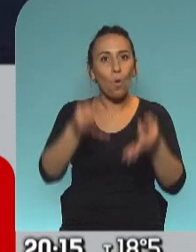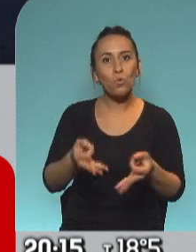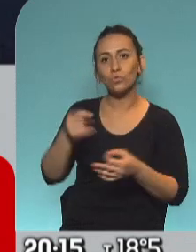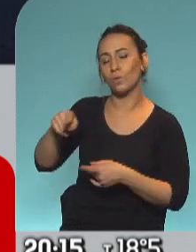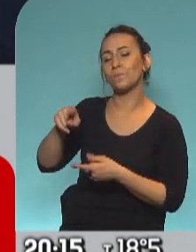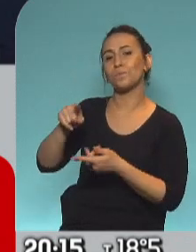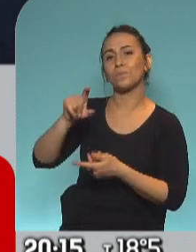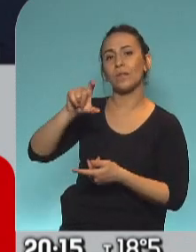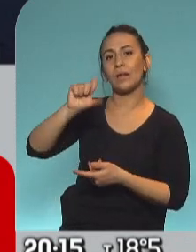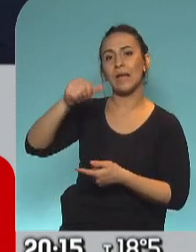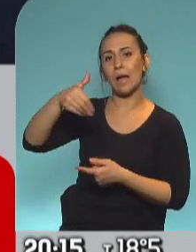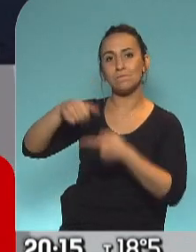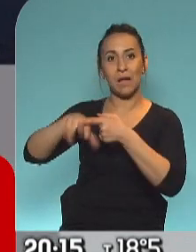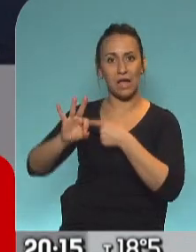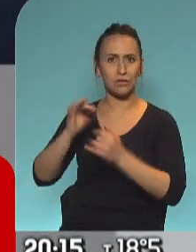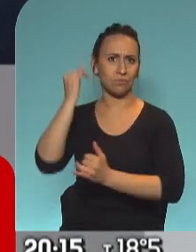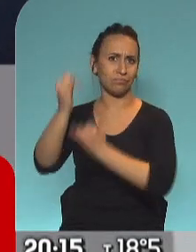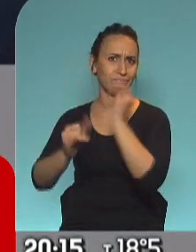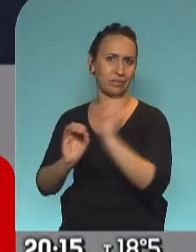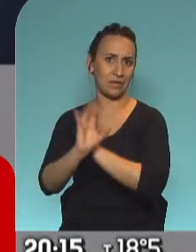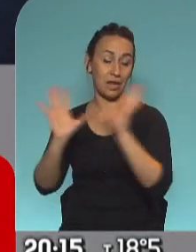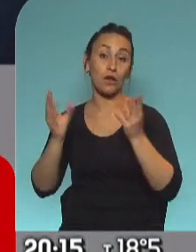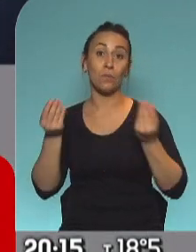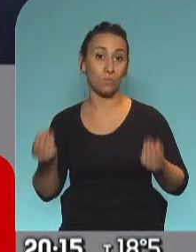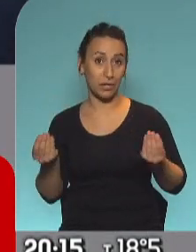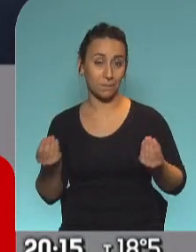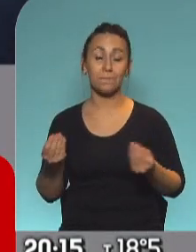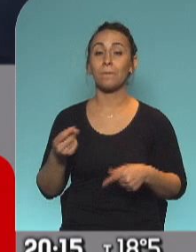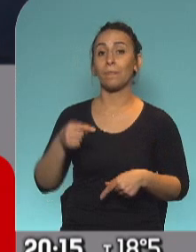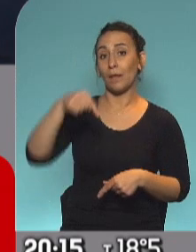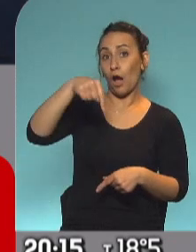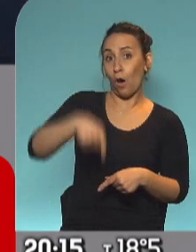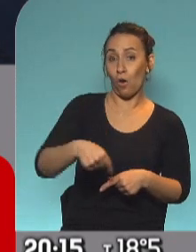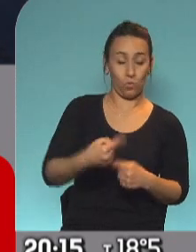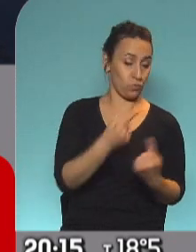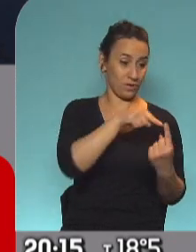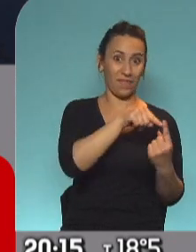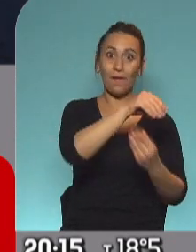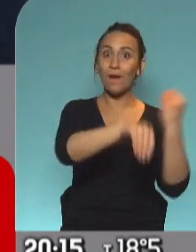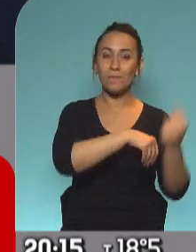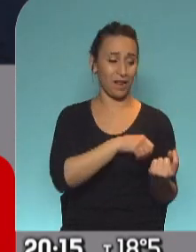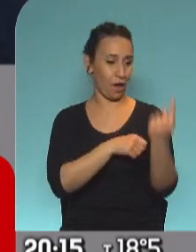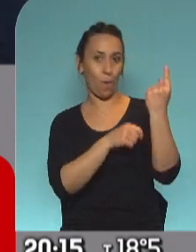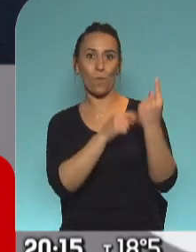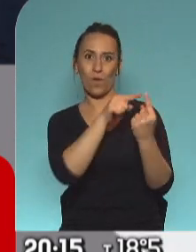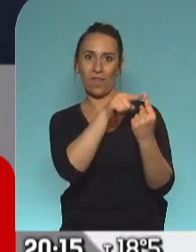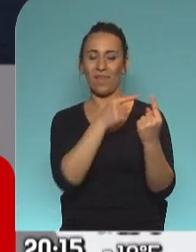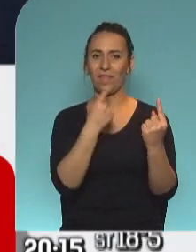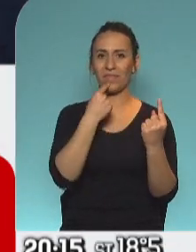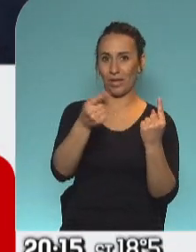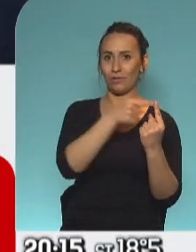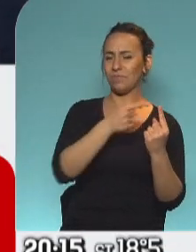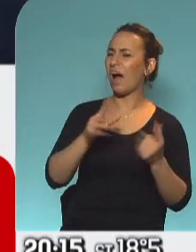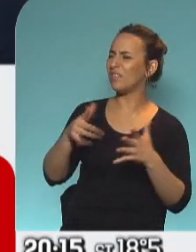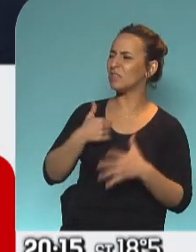concreta porque durante el día de hoy una familiar dijo a veces nosotros sentíamos que cuando